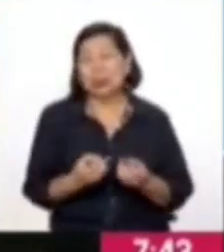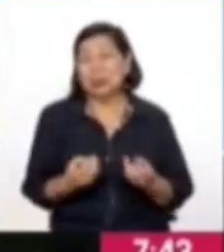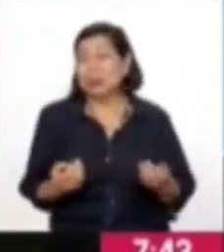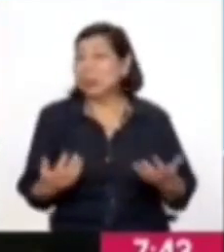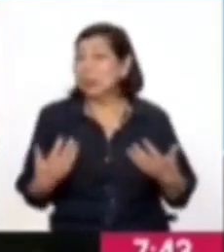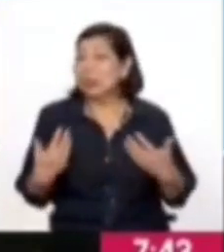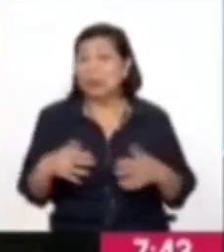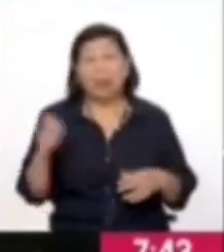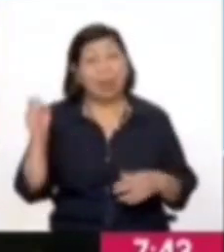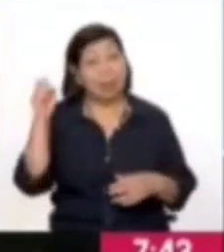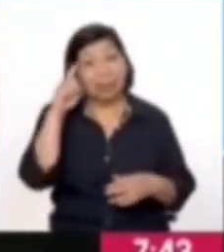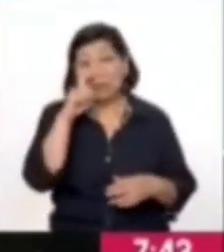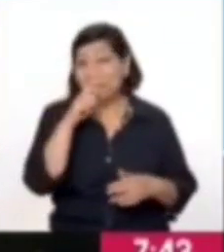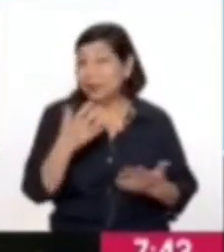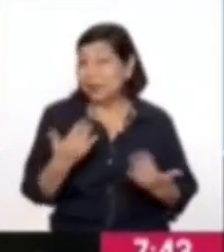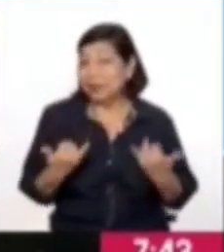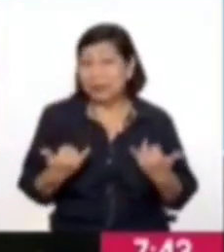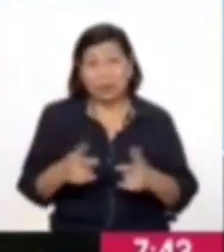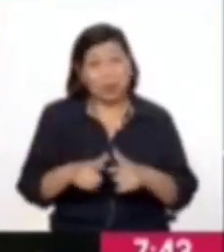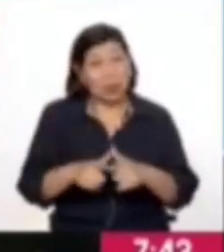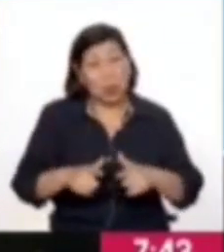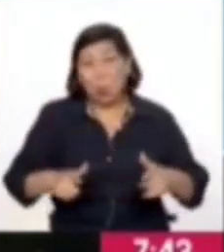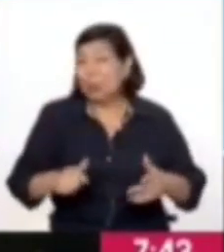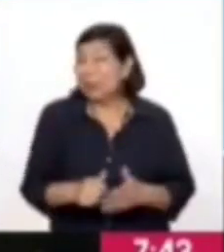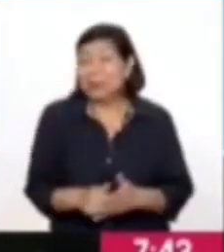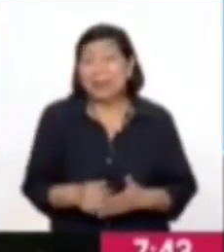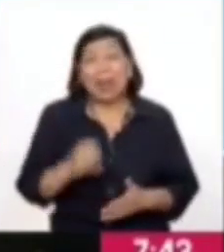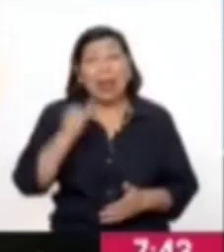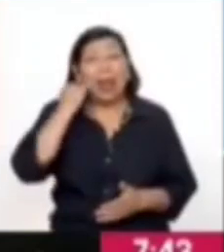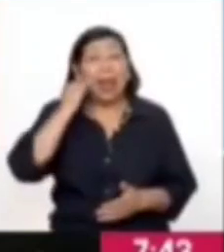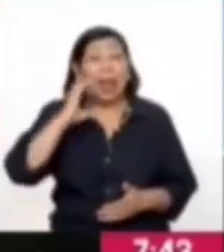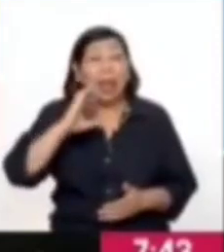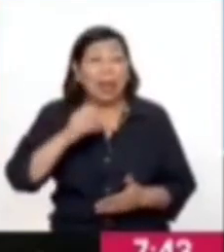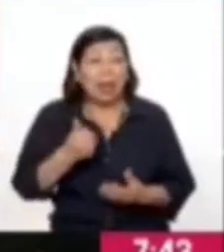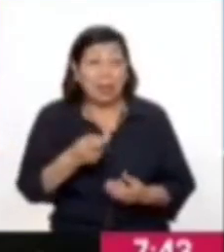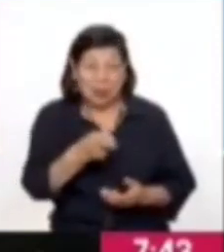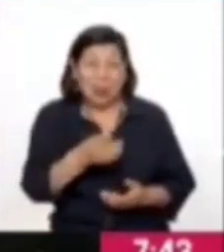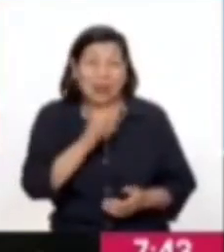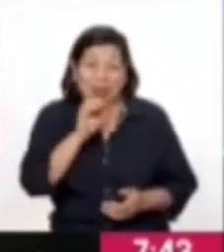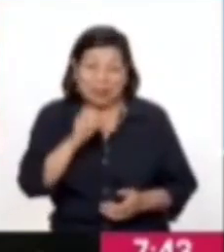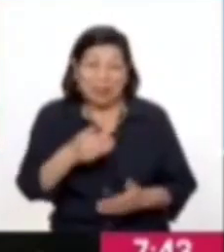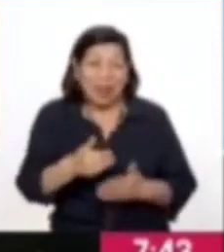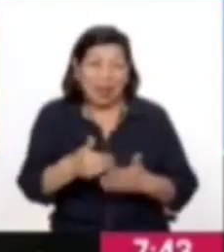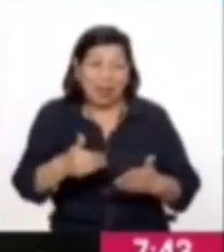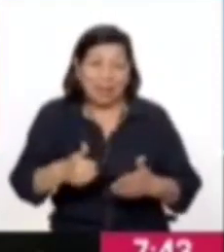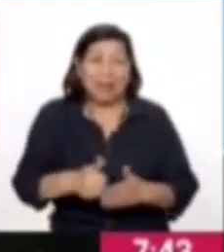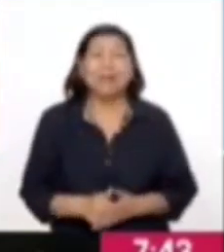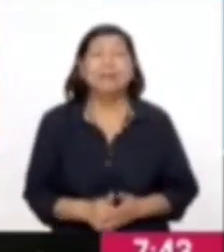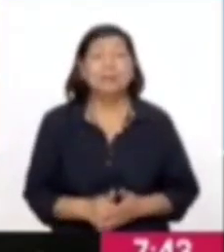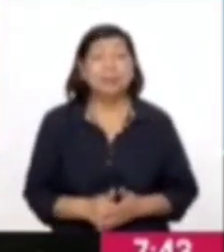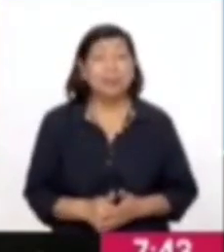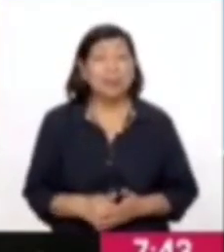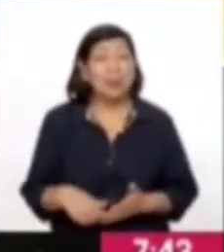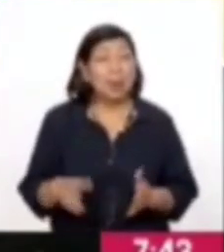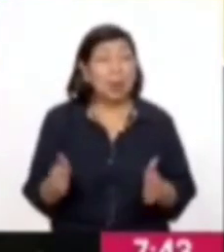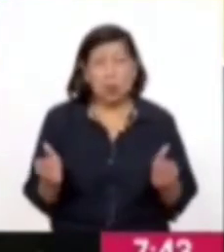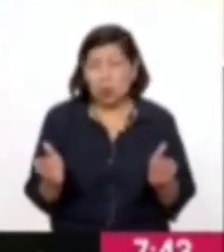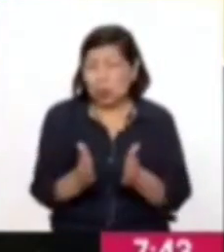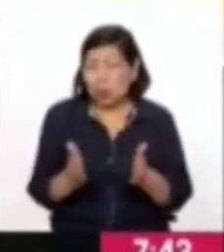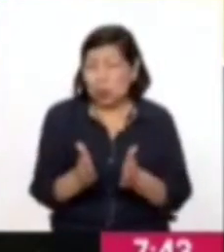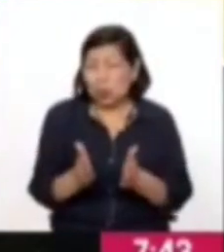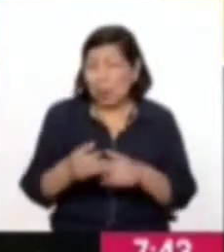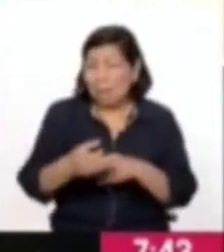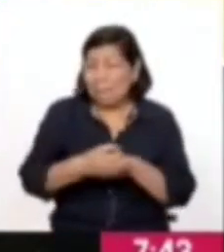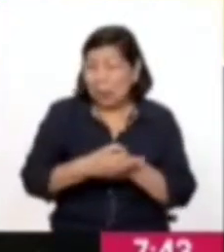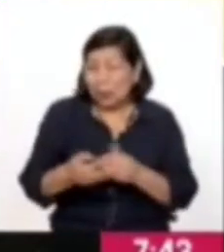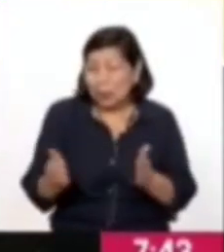bastante, bastante difícil en esta zona, en Ica, como tú bien los mencionas, ¿no? Lógico. Ica es una región pequeña,